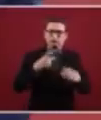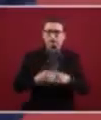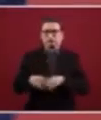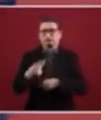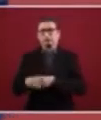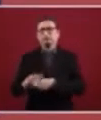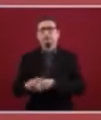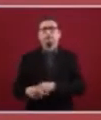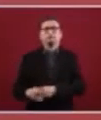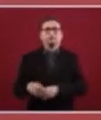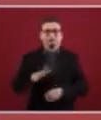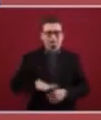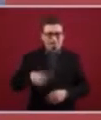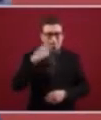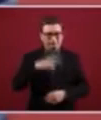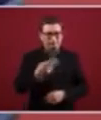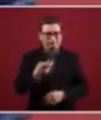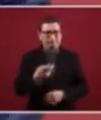mexicano? No,